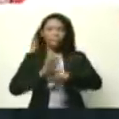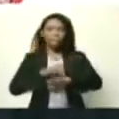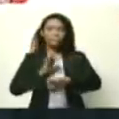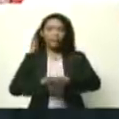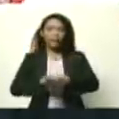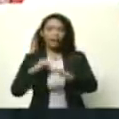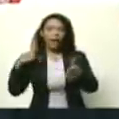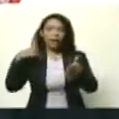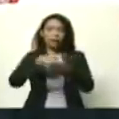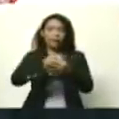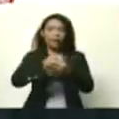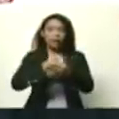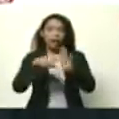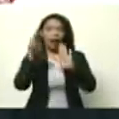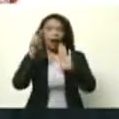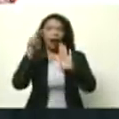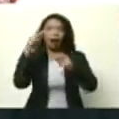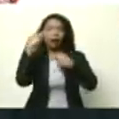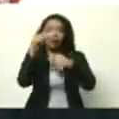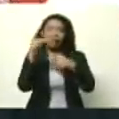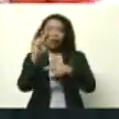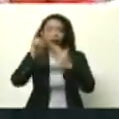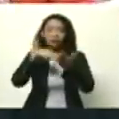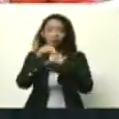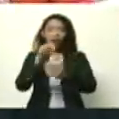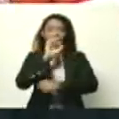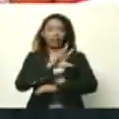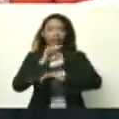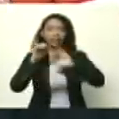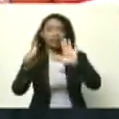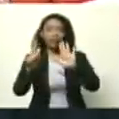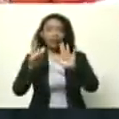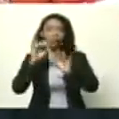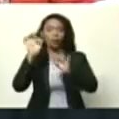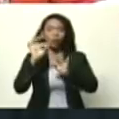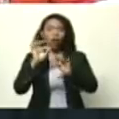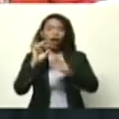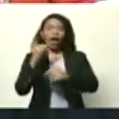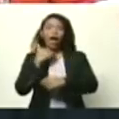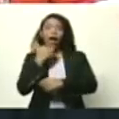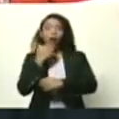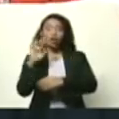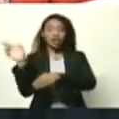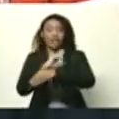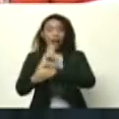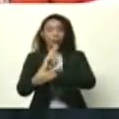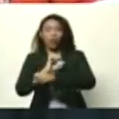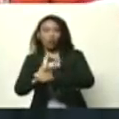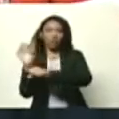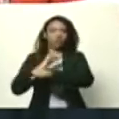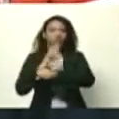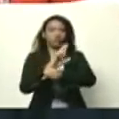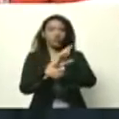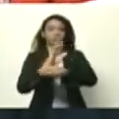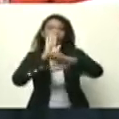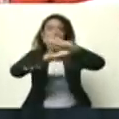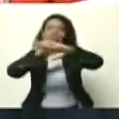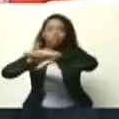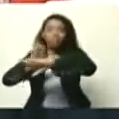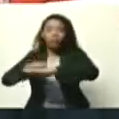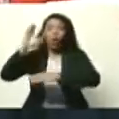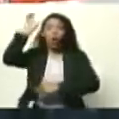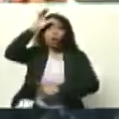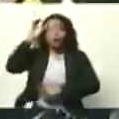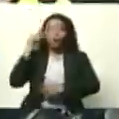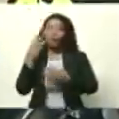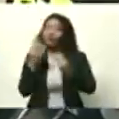los accidentes a nivel nacional, el 36% es por exceso de velocidad, llamado a la conciencia, exceso